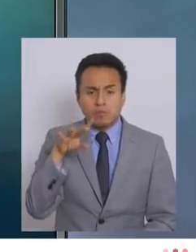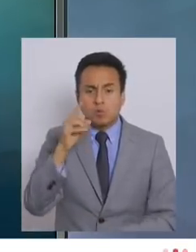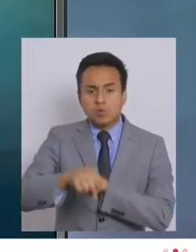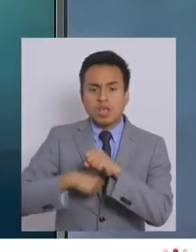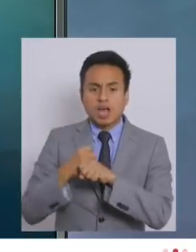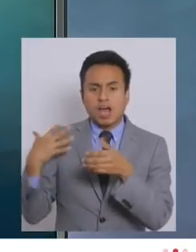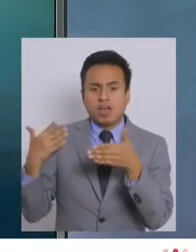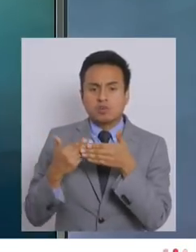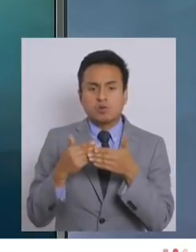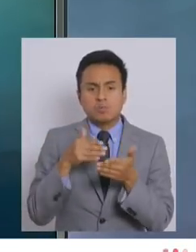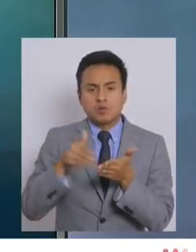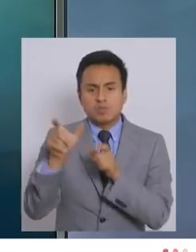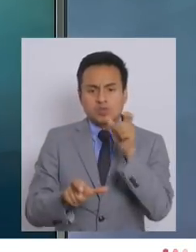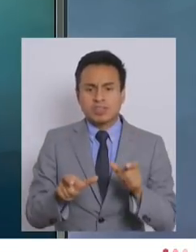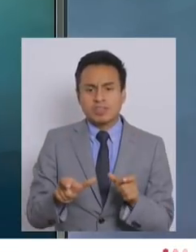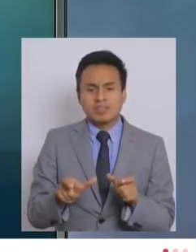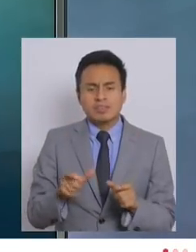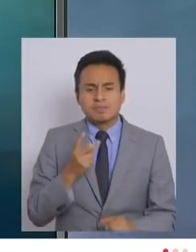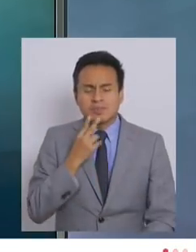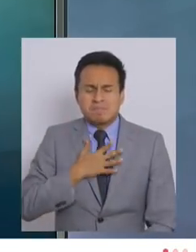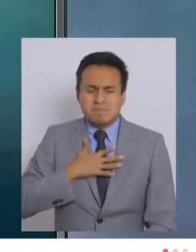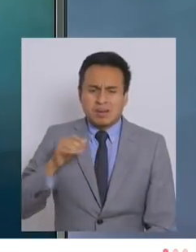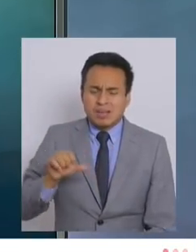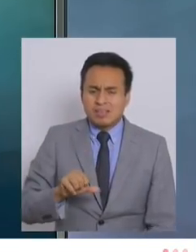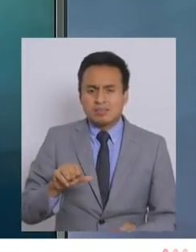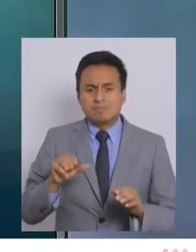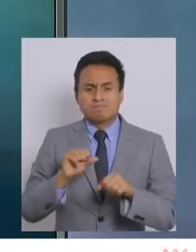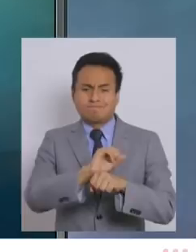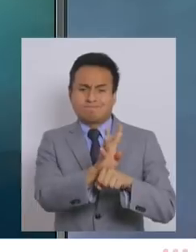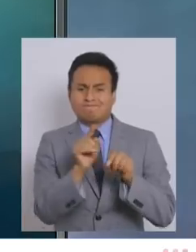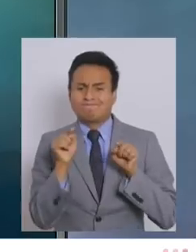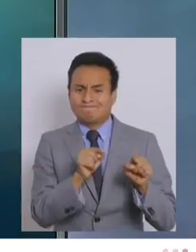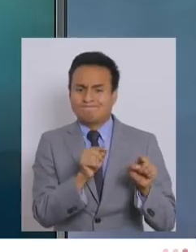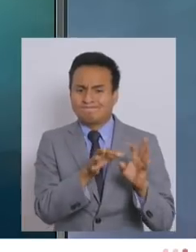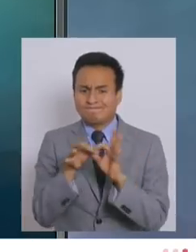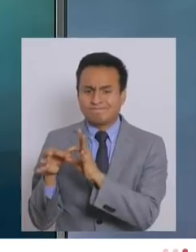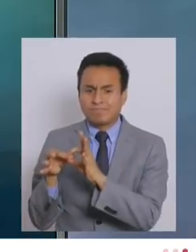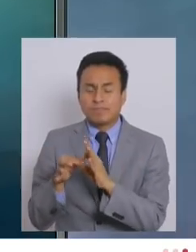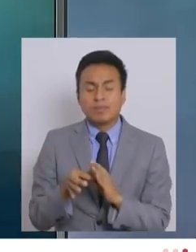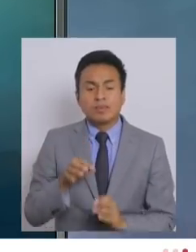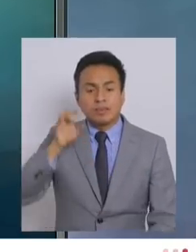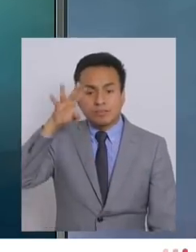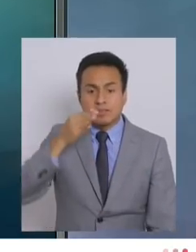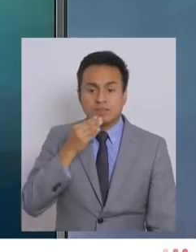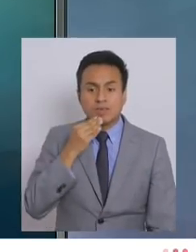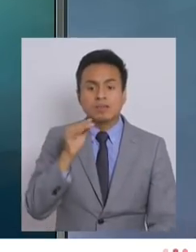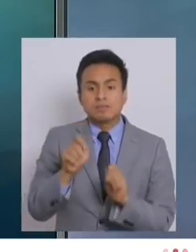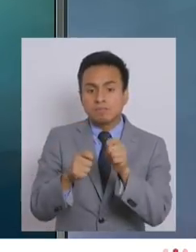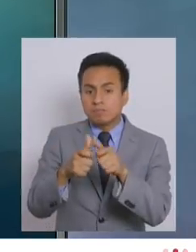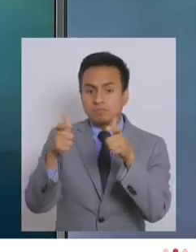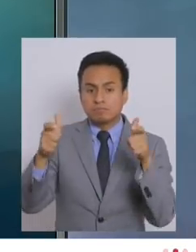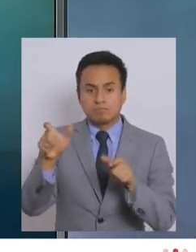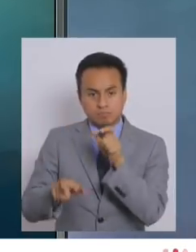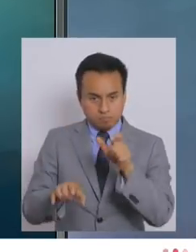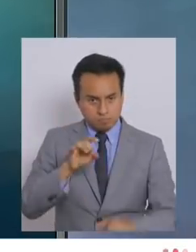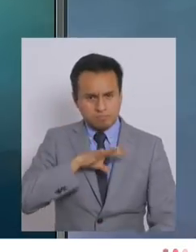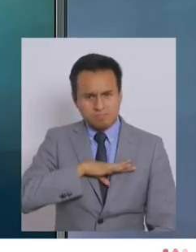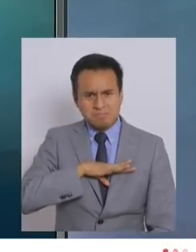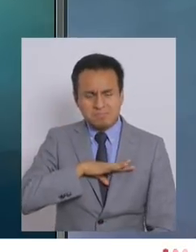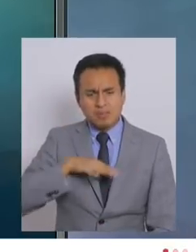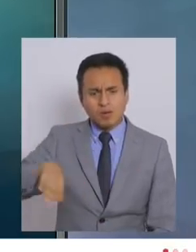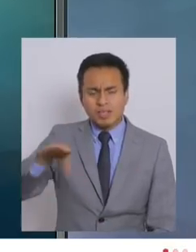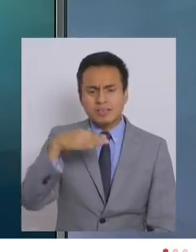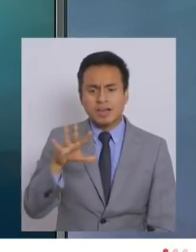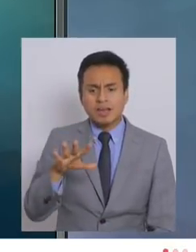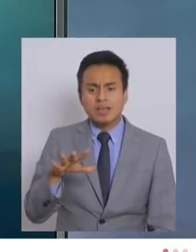de un año millones de personas lo han pasado muy mal producto de la pandemia sabemos al mismo tiempo que la gran mayoría de los chilenos ha